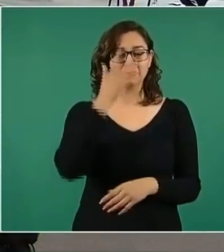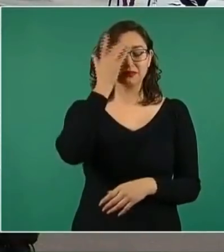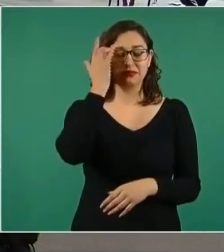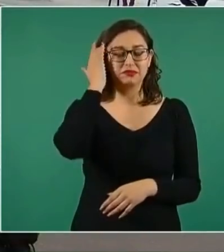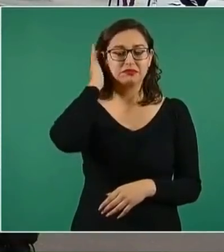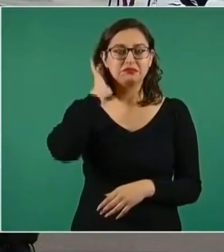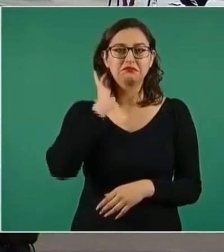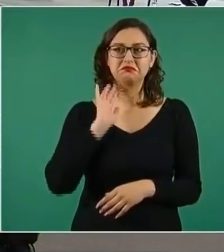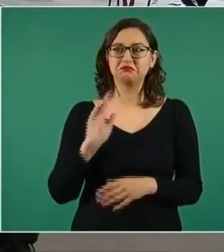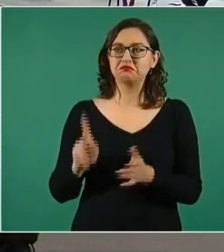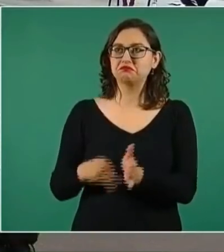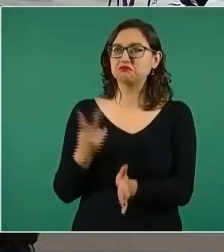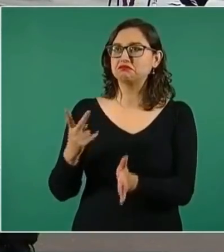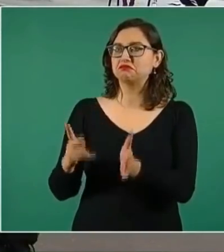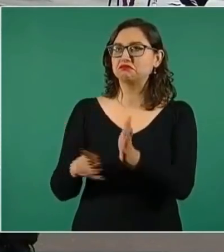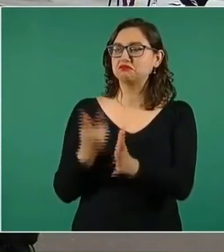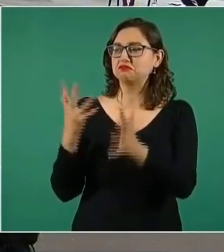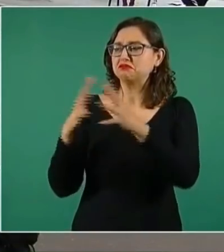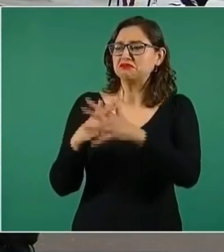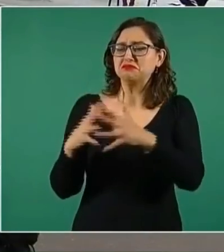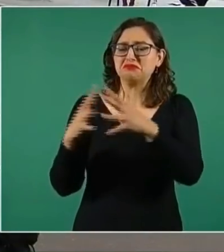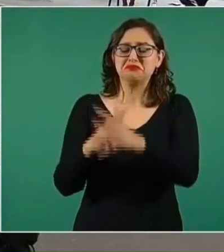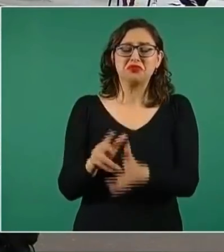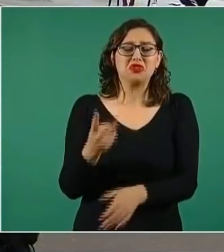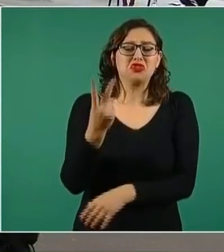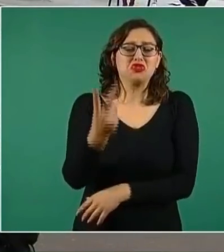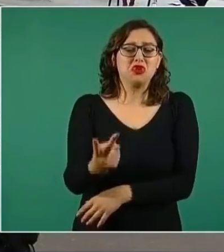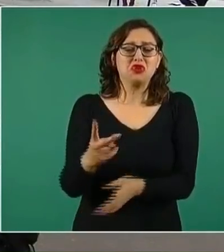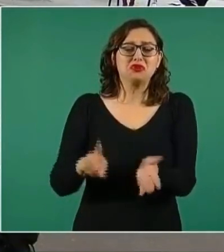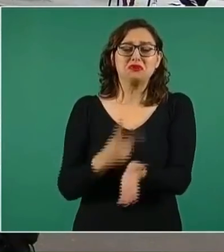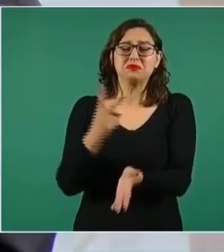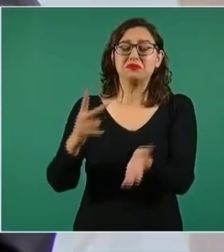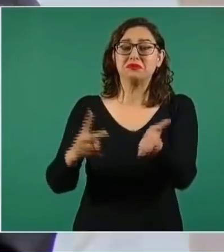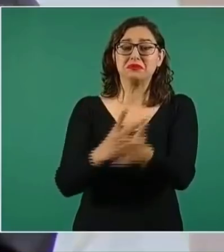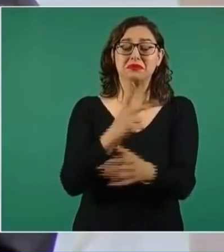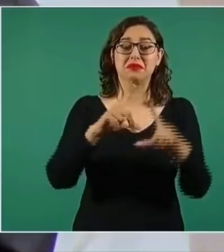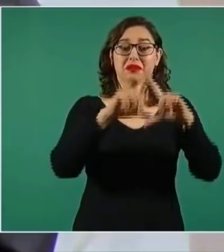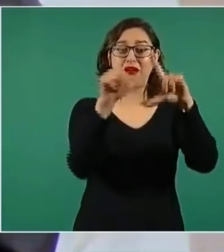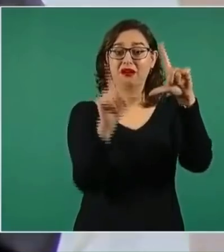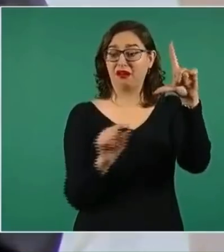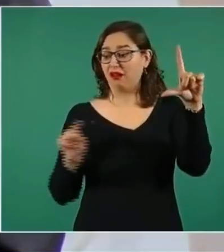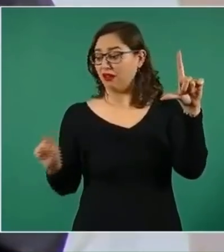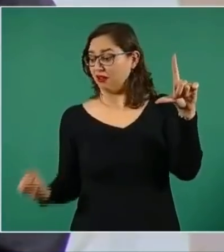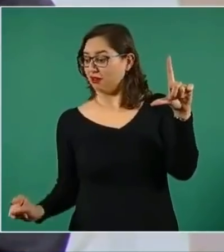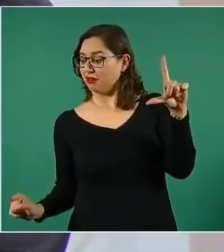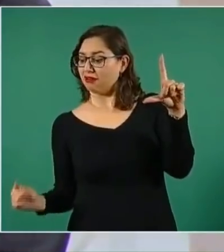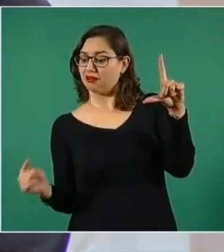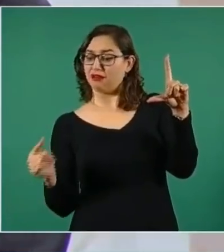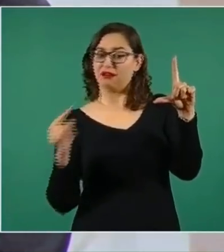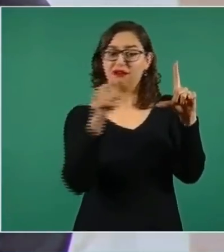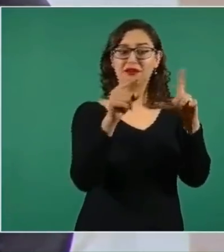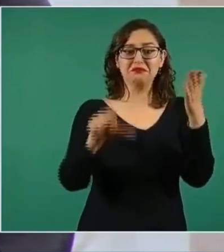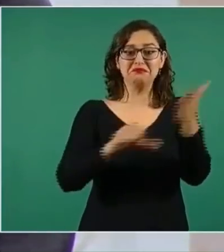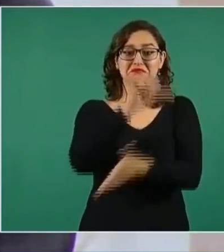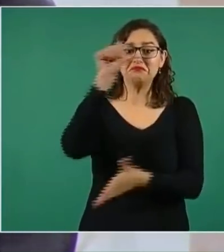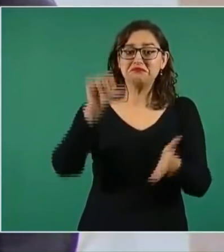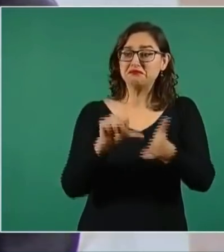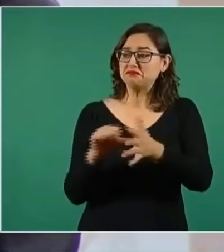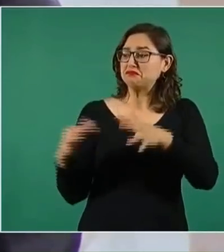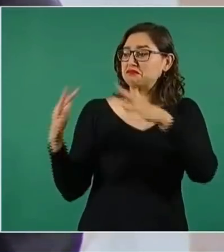2 o 3, desde la península de Yucatán hasta el Valle de México.